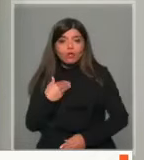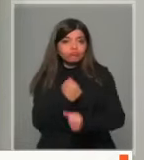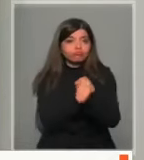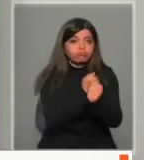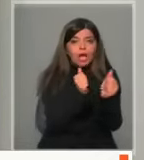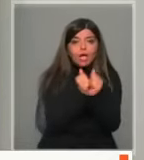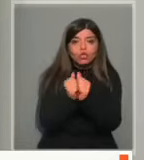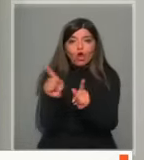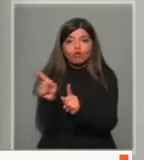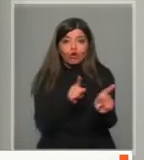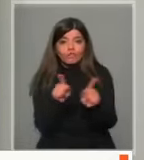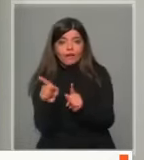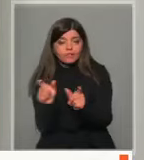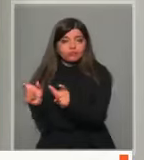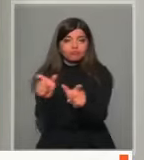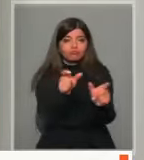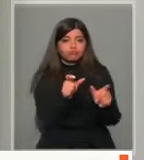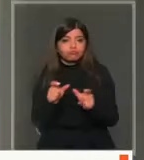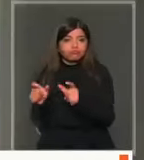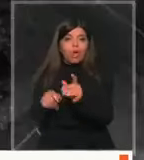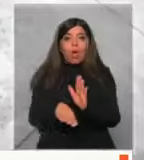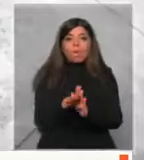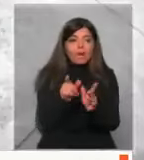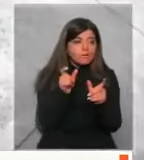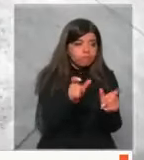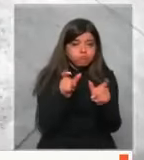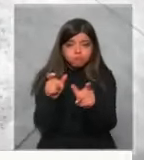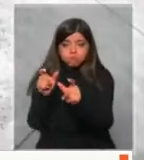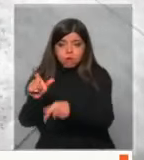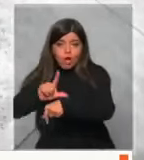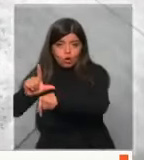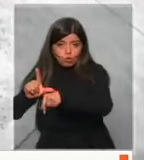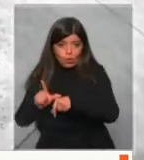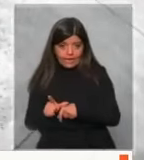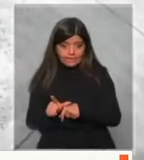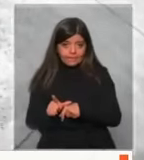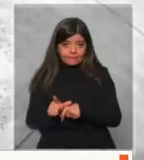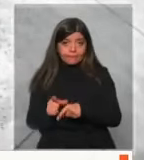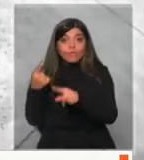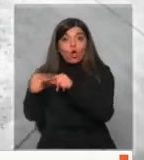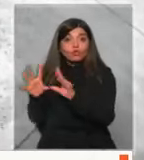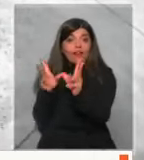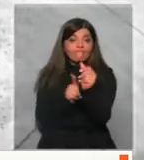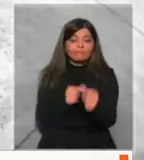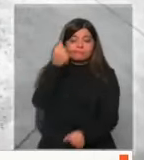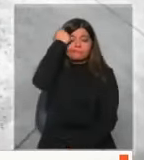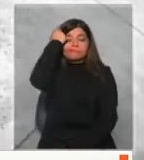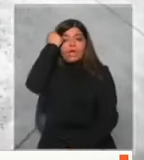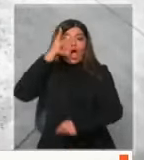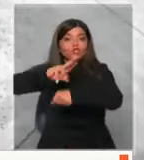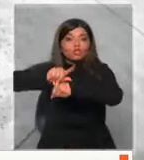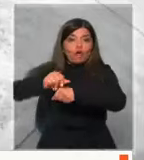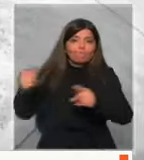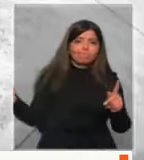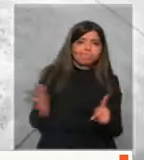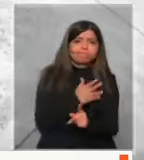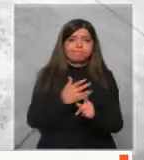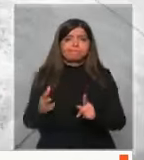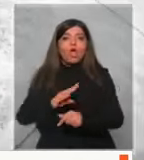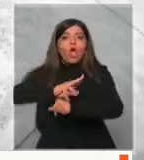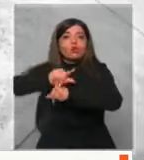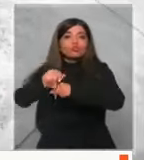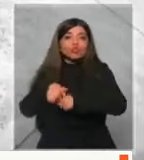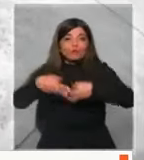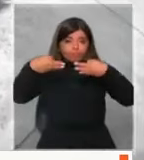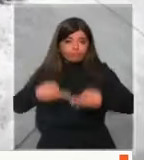hacer coordinaciones de patrullaje mixto y mayor presencia territorial. Otra familia en shock tras un robo violento, un robo